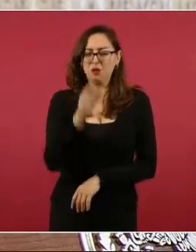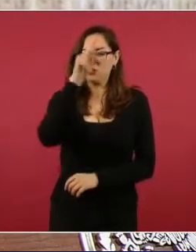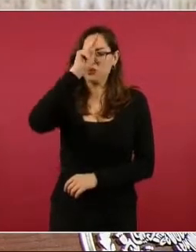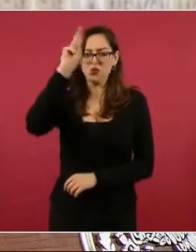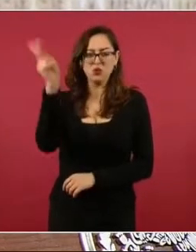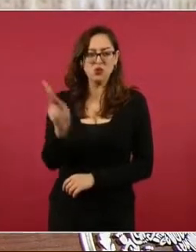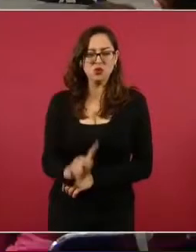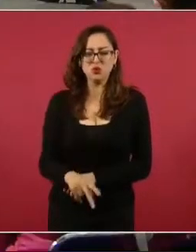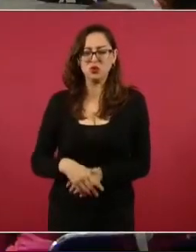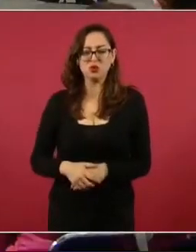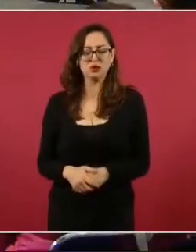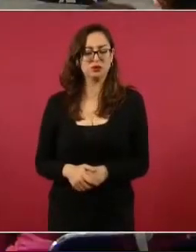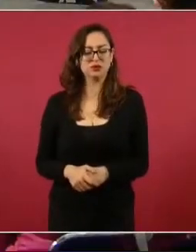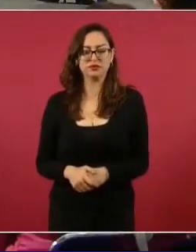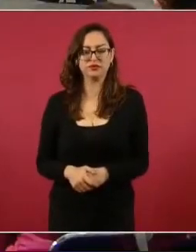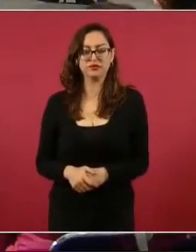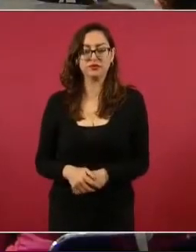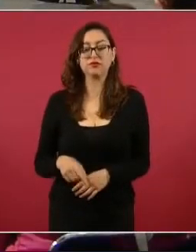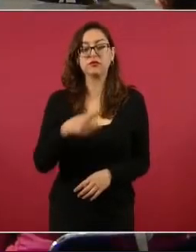Hagan un ejercicio